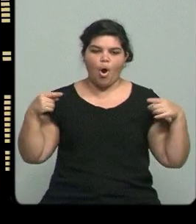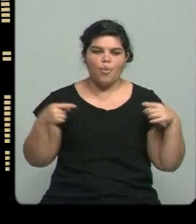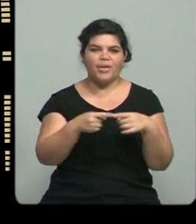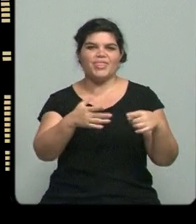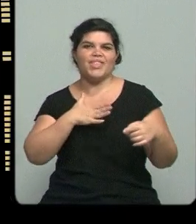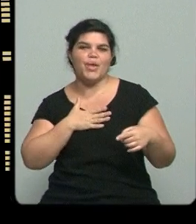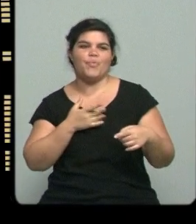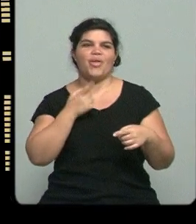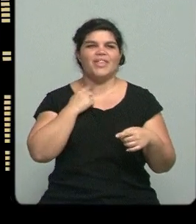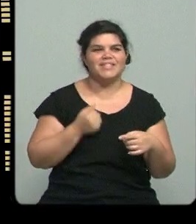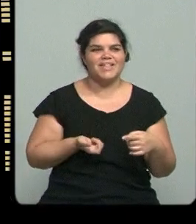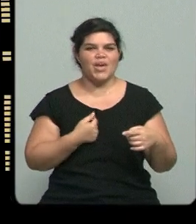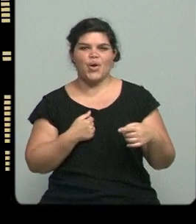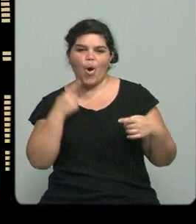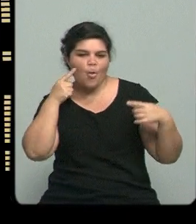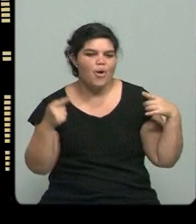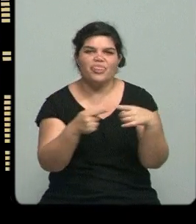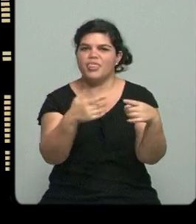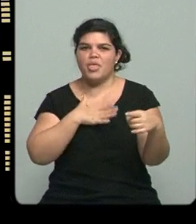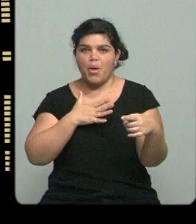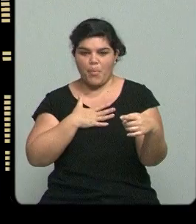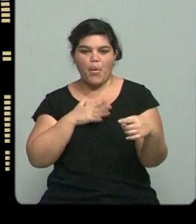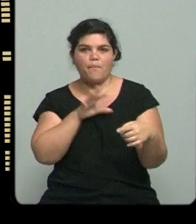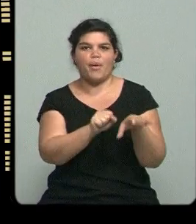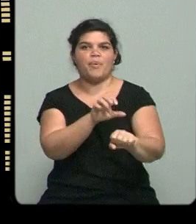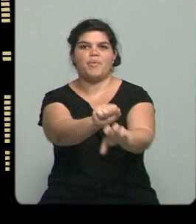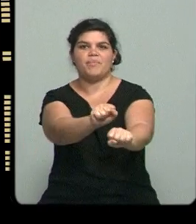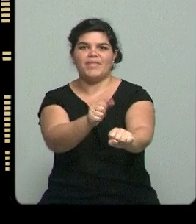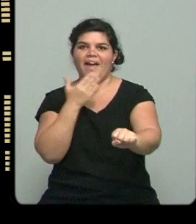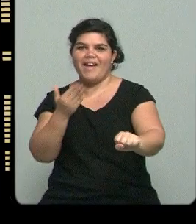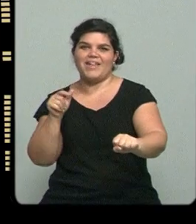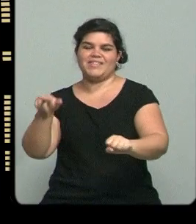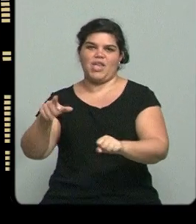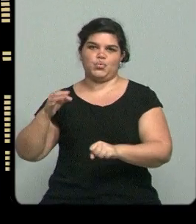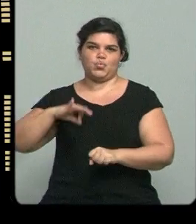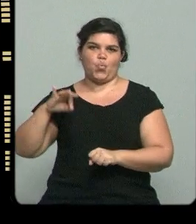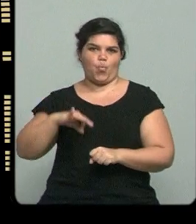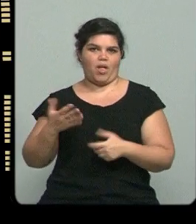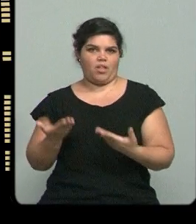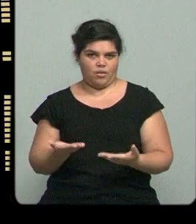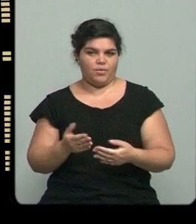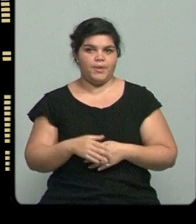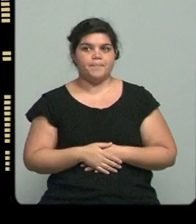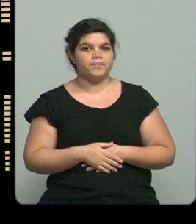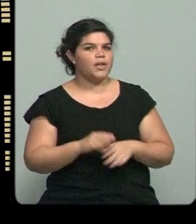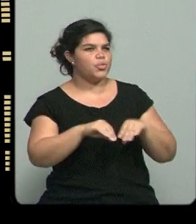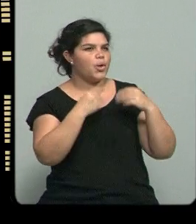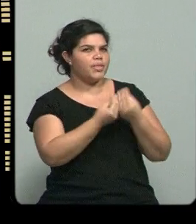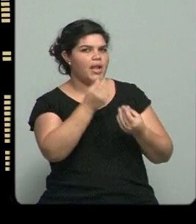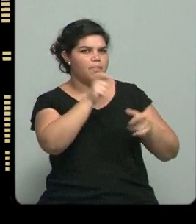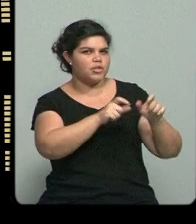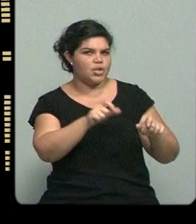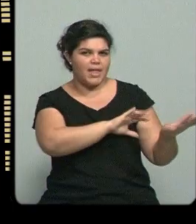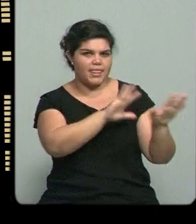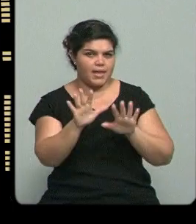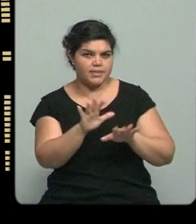metas, mis deseos, mis objetivos. ¿Con cuántas personas están? Me decías, eran 10, ¿no? Sí. Estamos